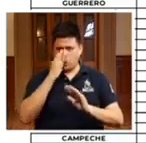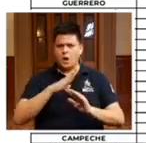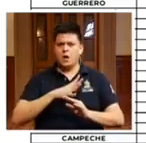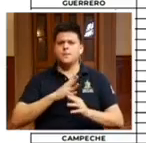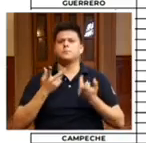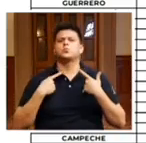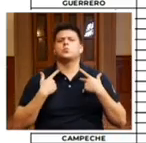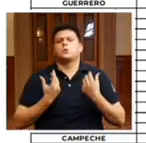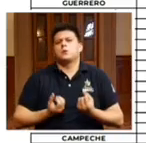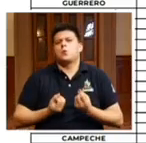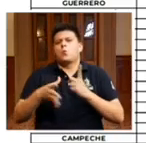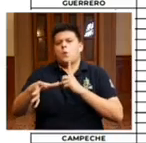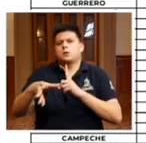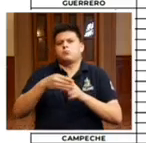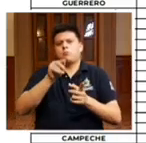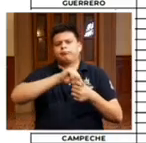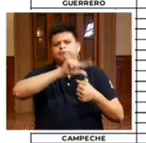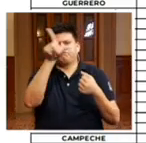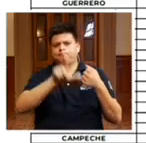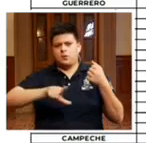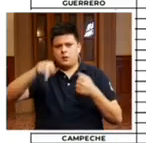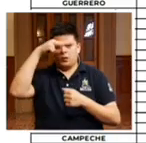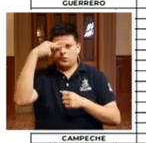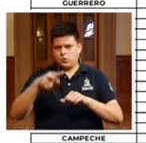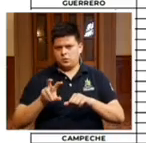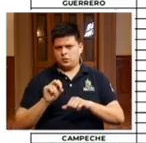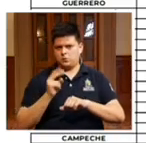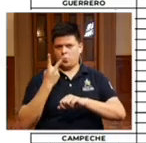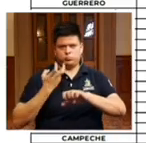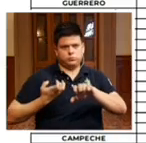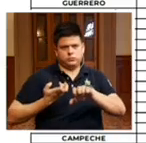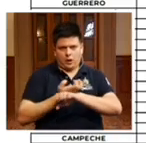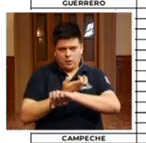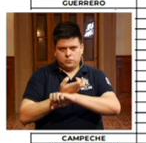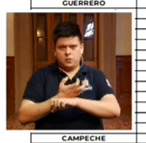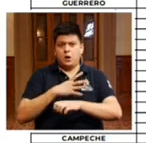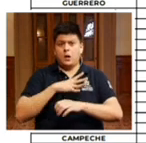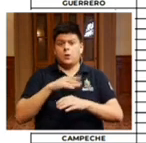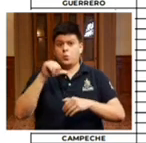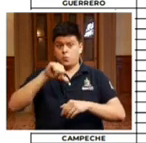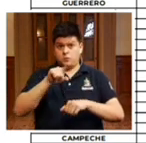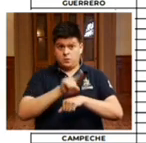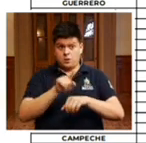carga de enfermedad a nivel nacional. Y al día de hoy tenemos